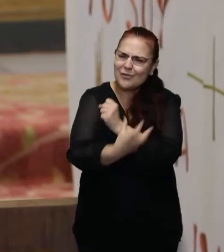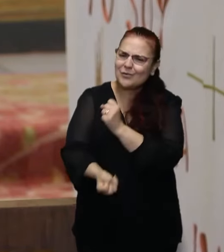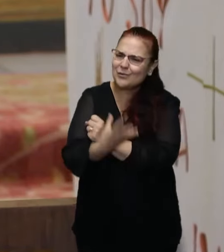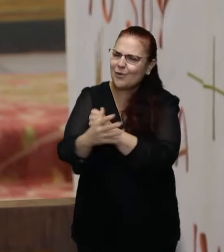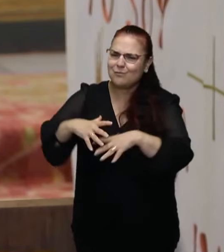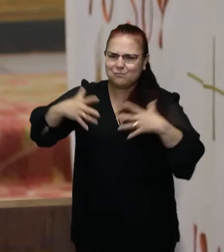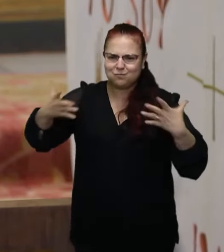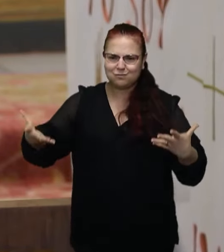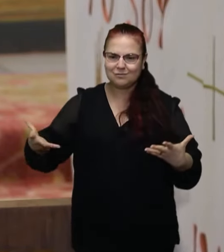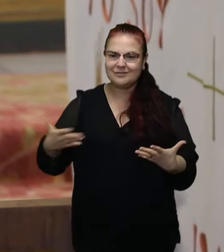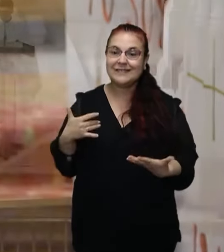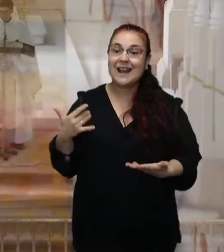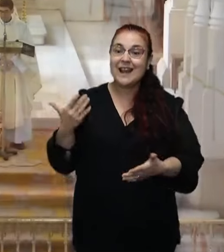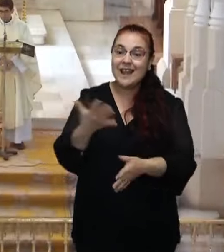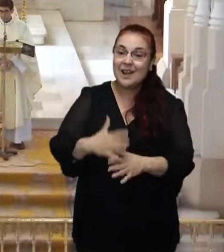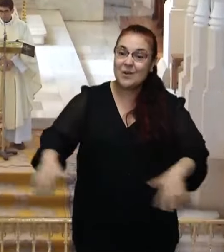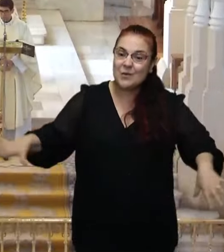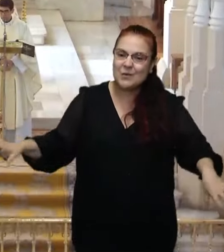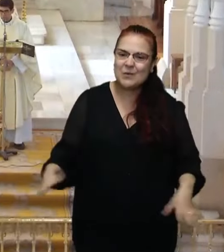abundante.